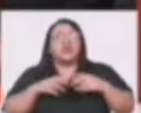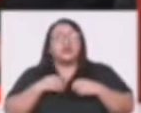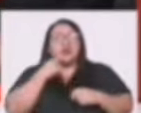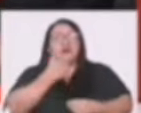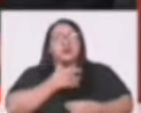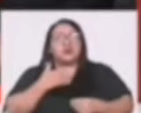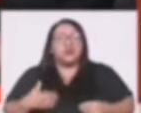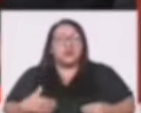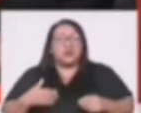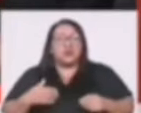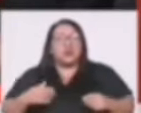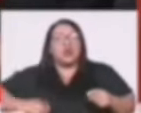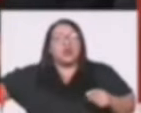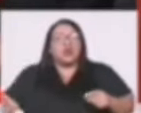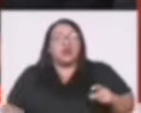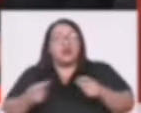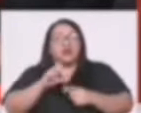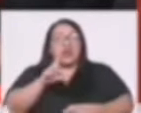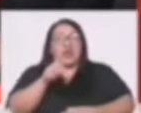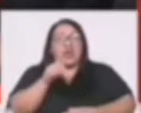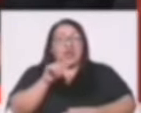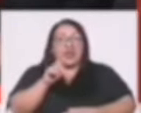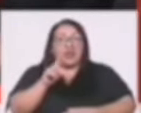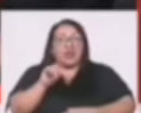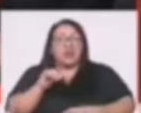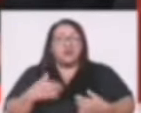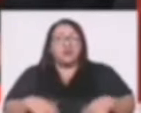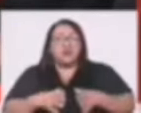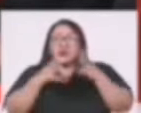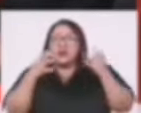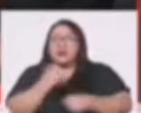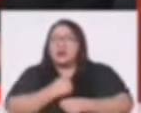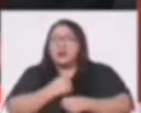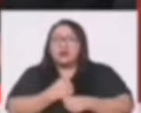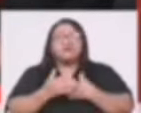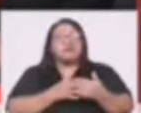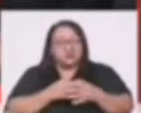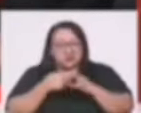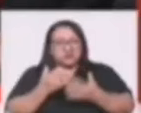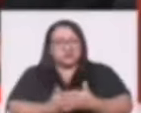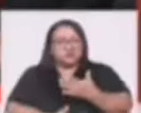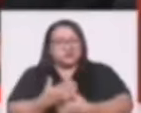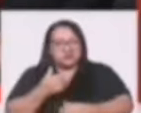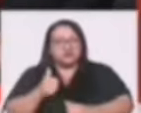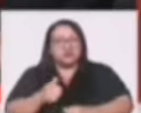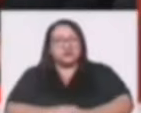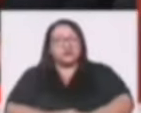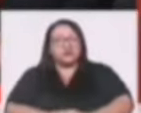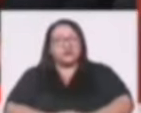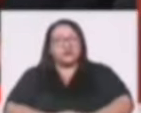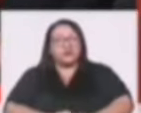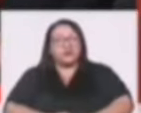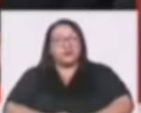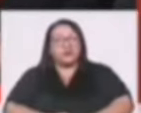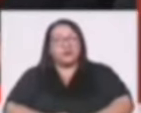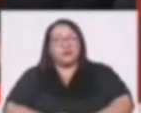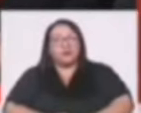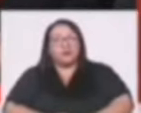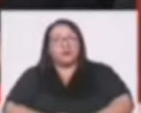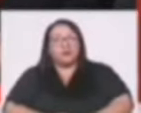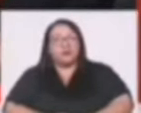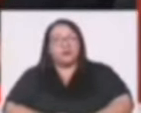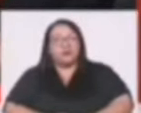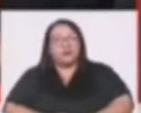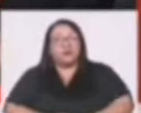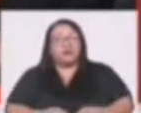la presidenta Lady Camones, que pese a su voluminosa carga de trabajo ha demostrado eficiencia en el trámite de complejos procedimientos como el presente. Asimismo,